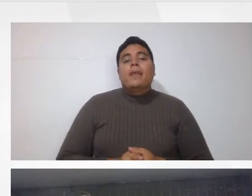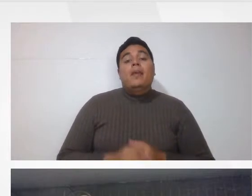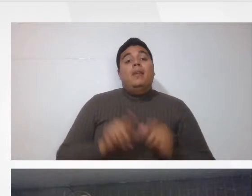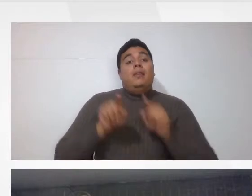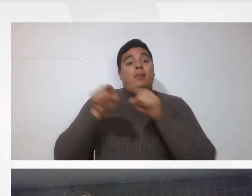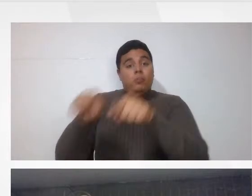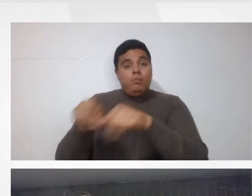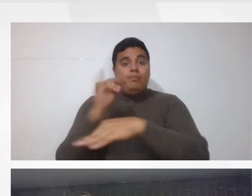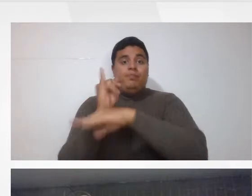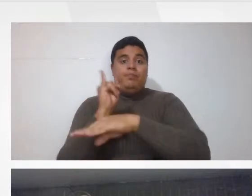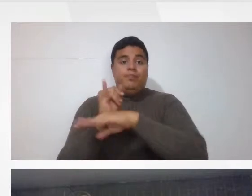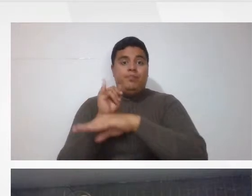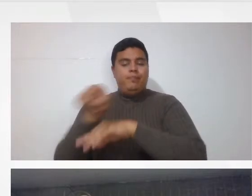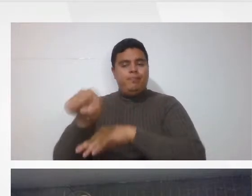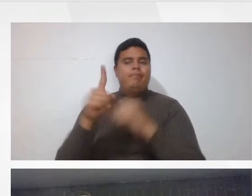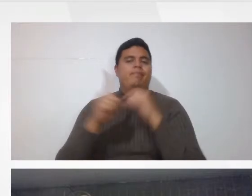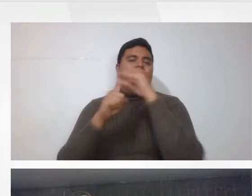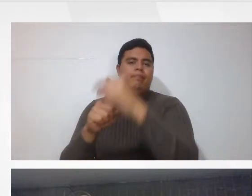que